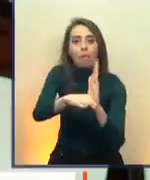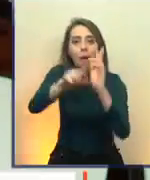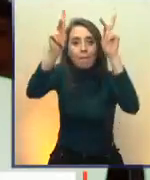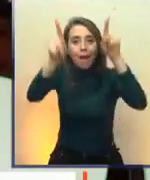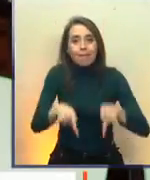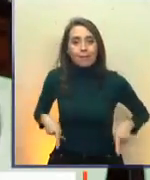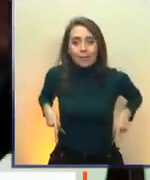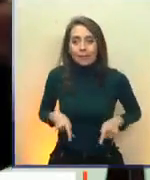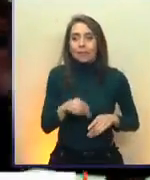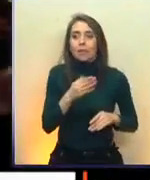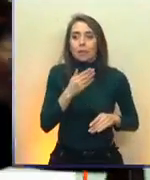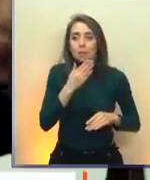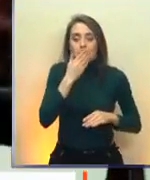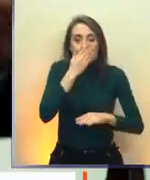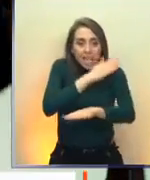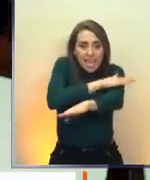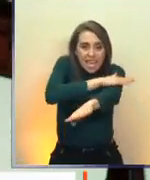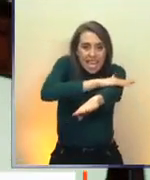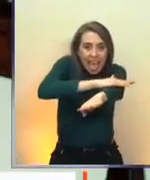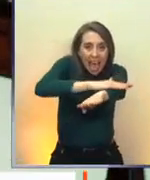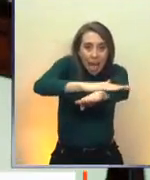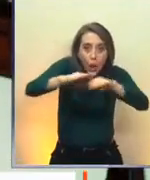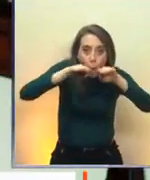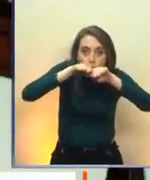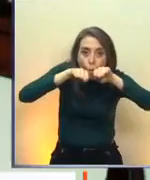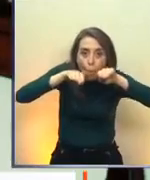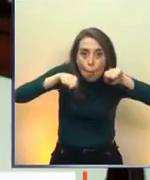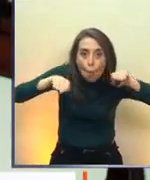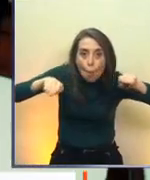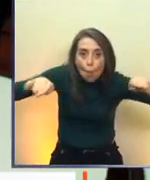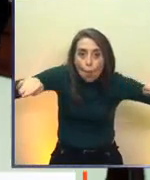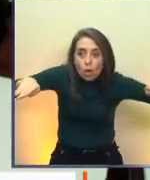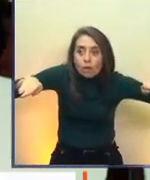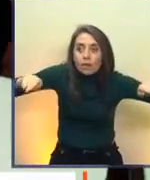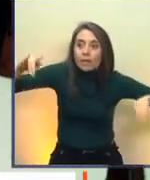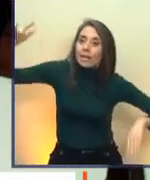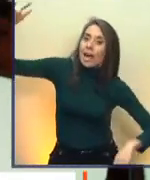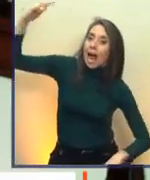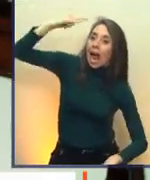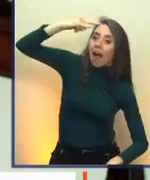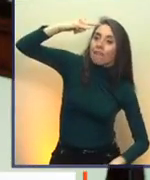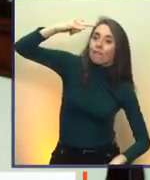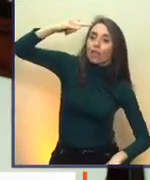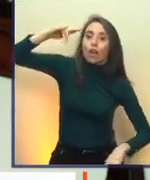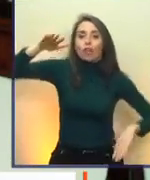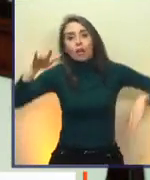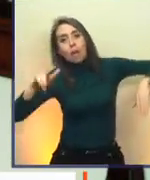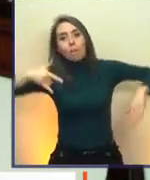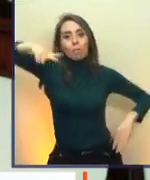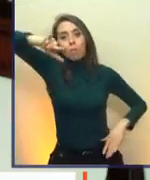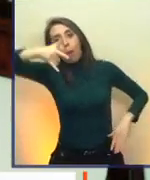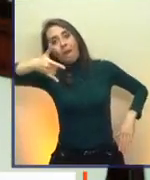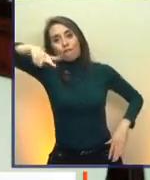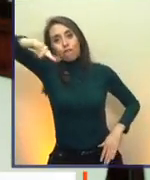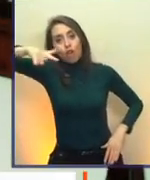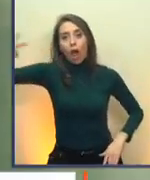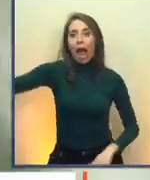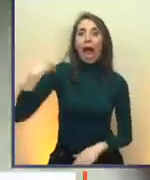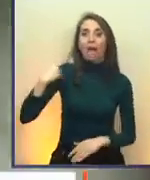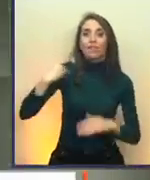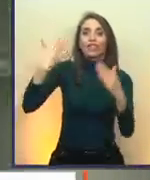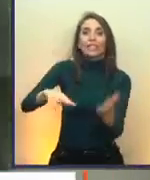El hielo está más o menos plano, hasta que el avión no hizo una señal de ala, están en el Polo